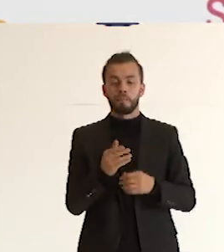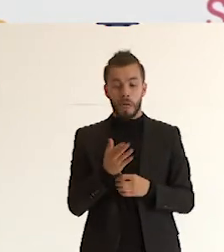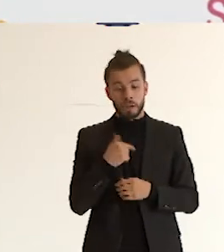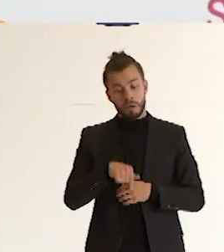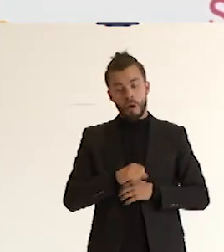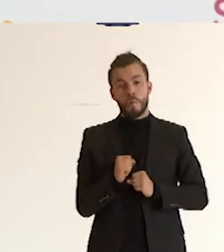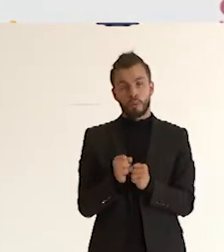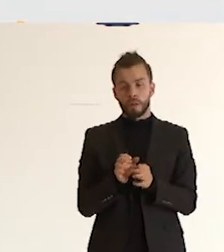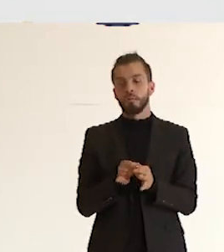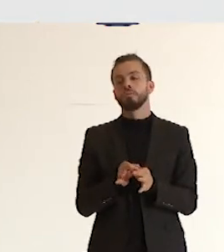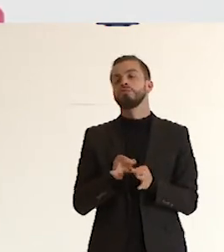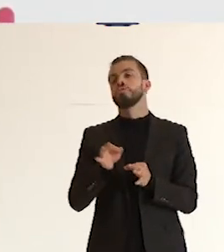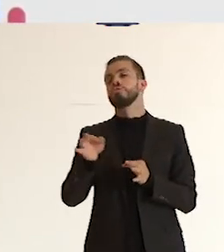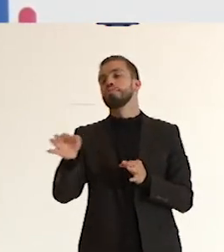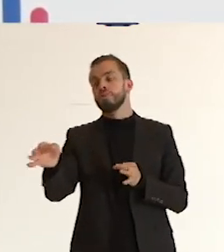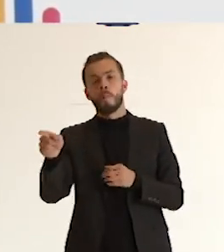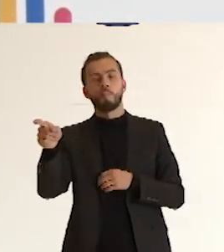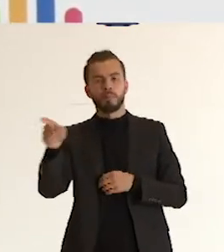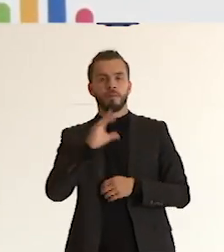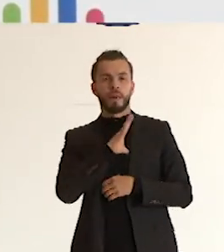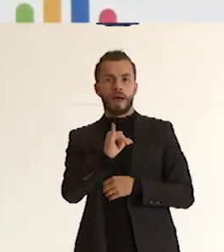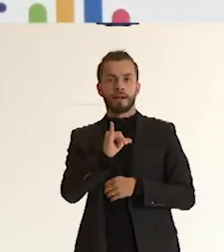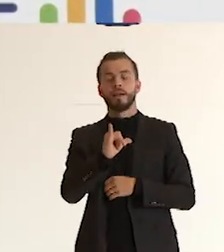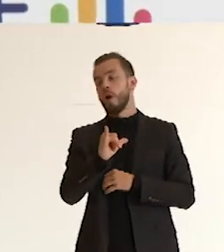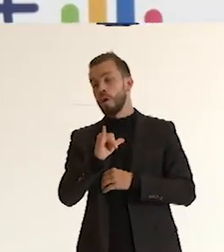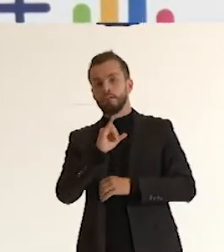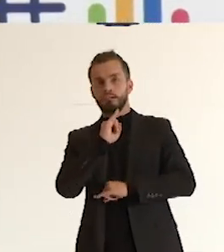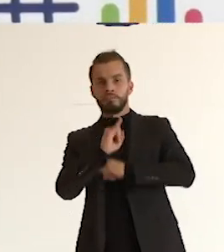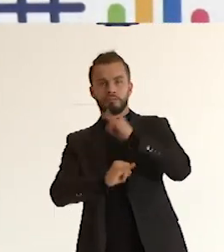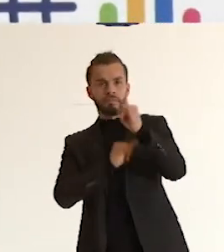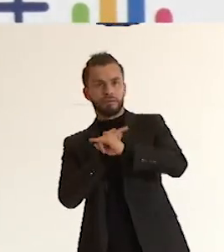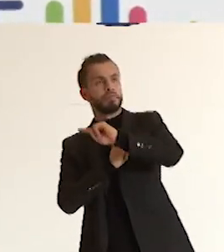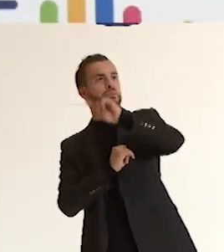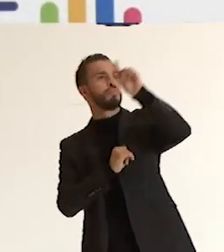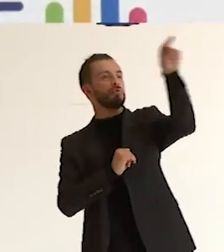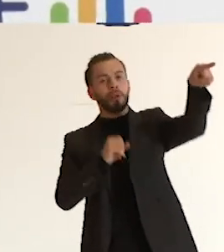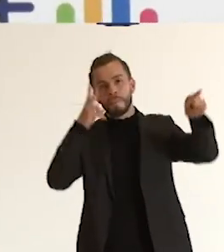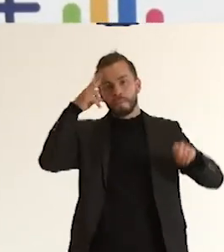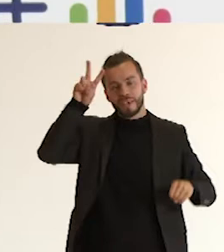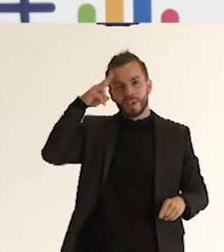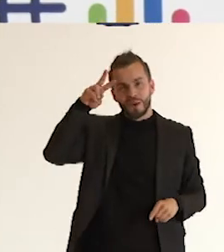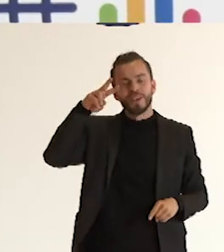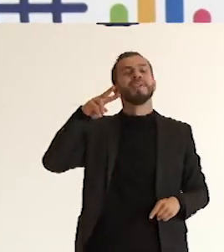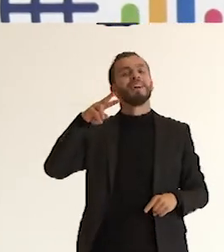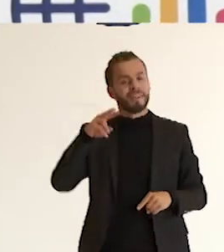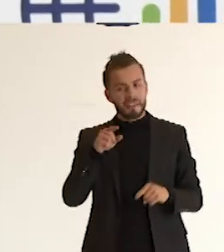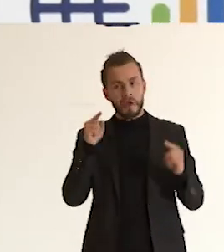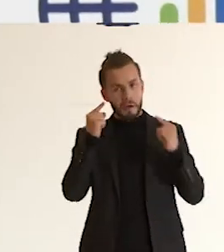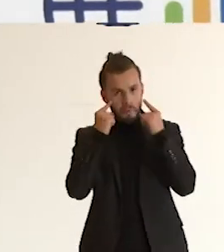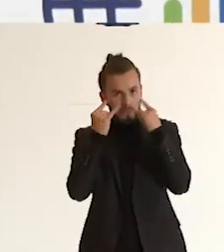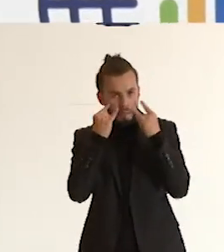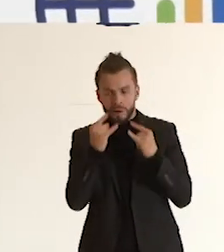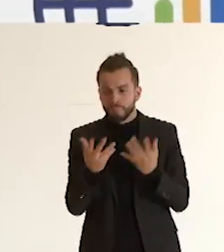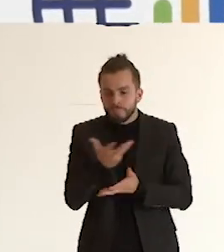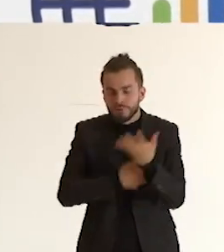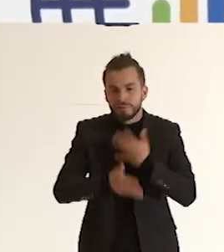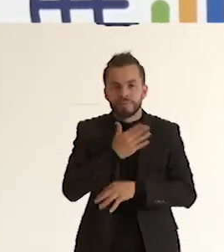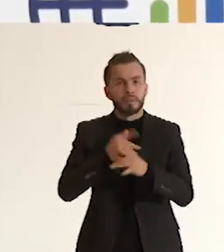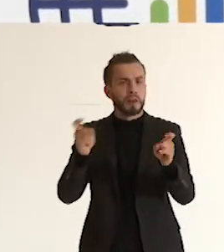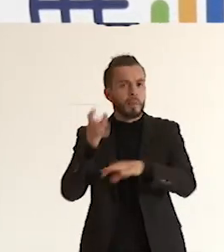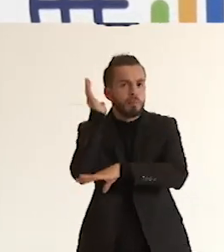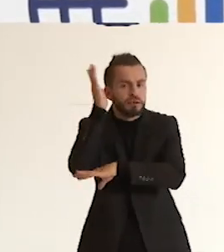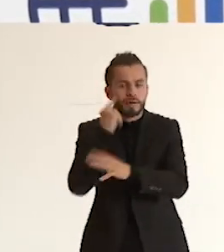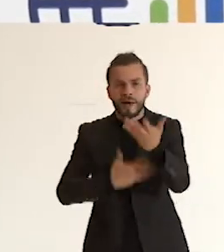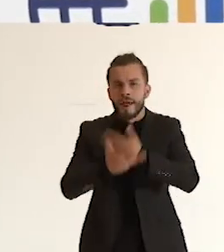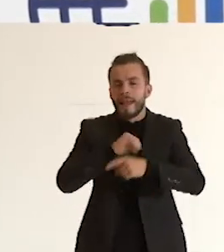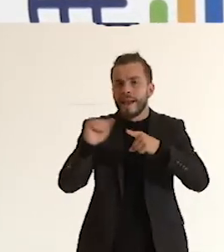bogotá y fuimos a cali y ahora nos internacionalizamos porque lo hicimos en mexico y es un espacio muy interesante también de compartir prácticas